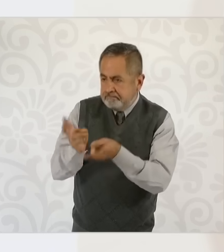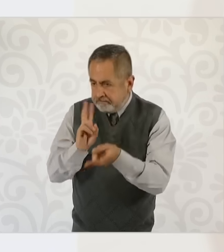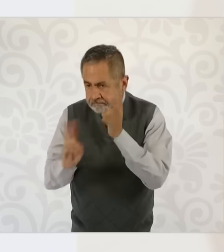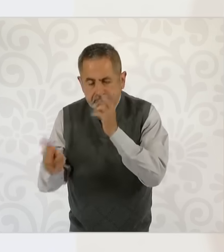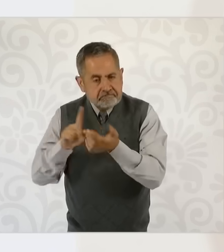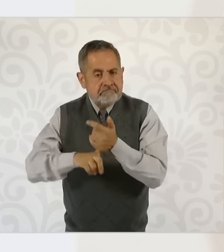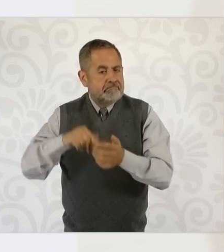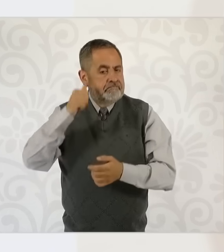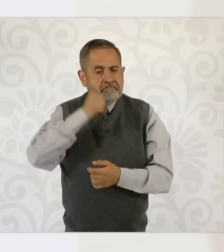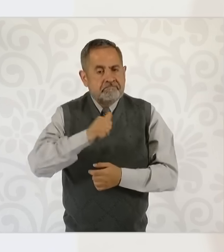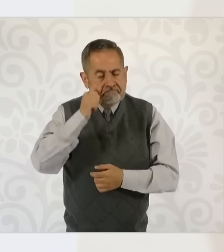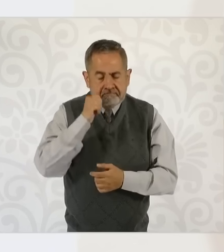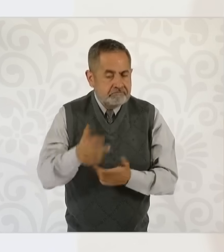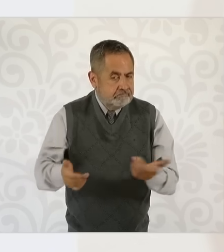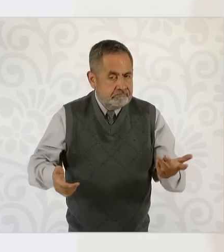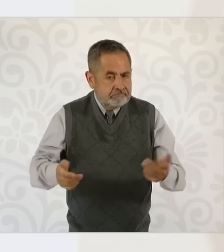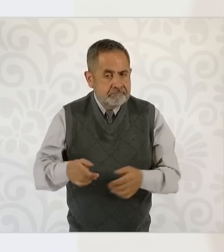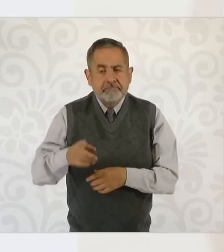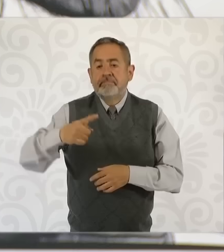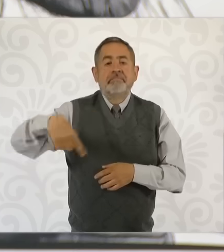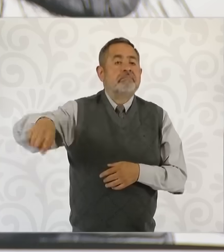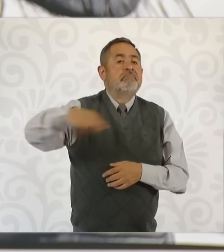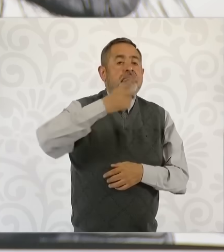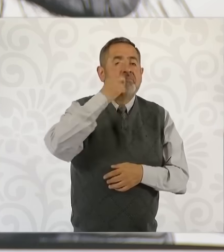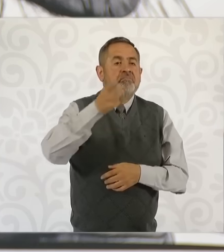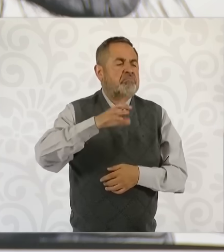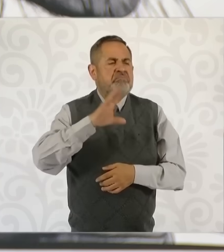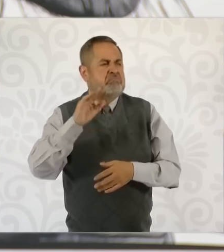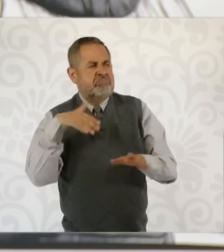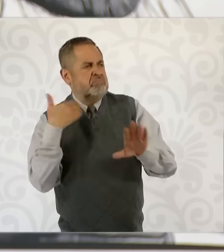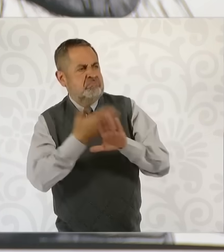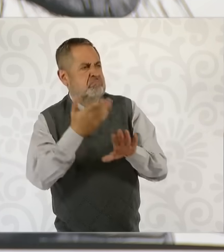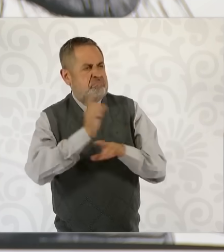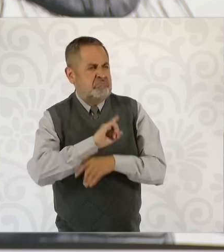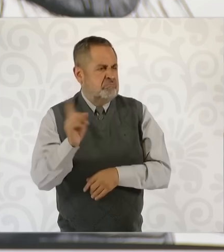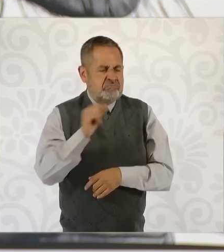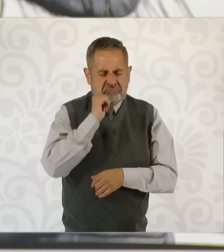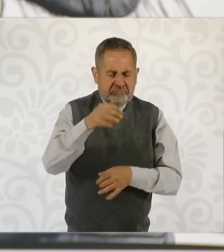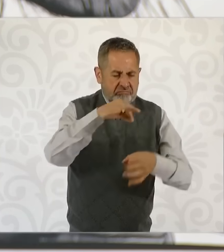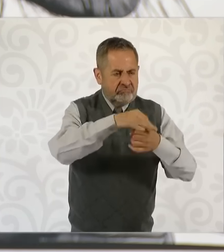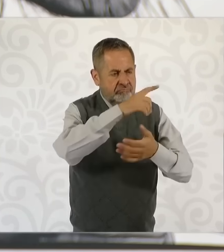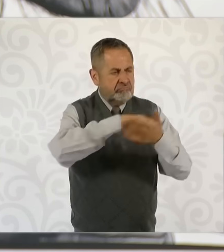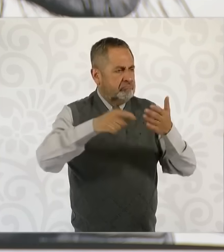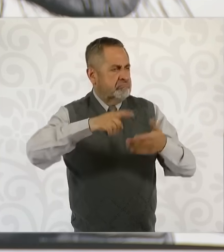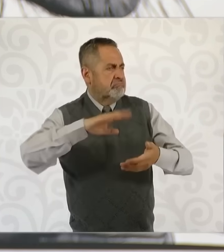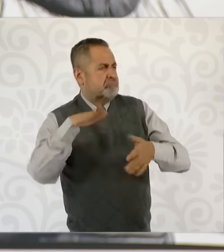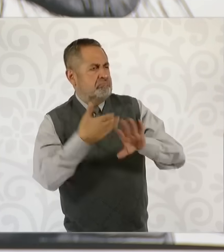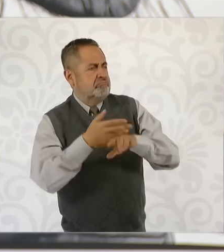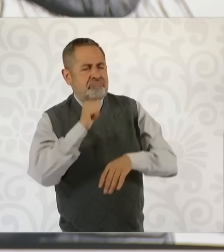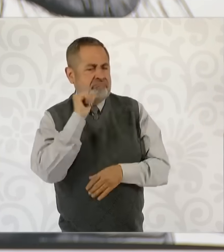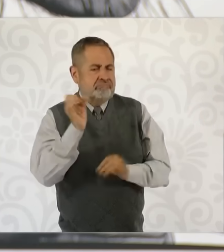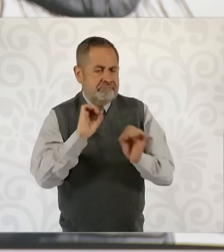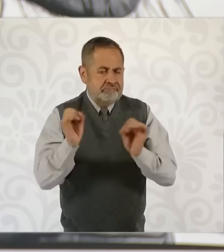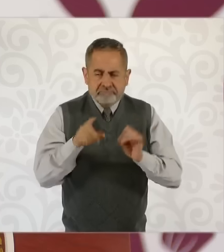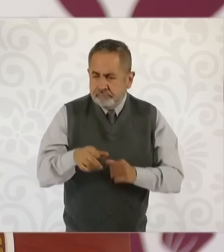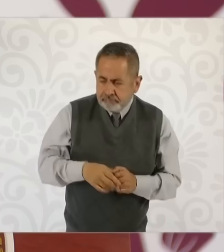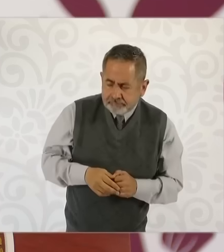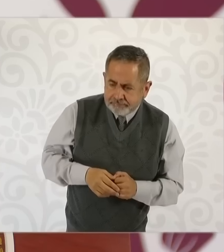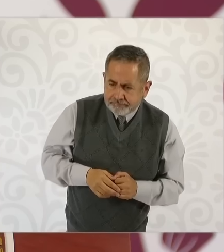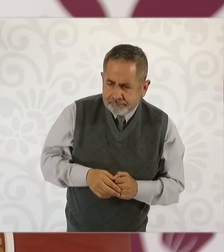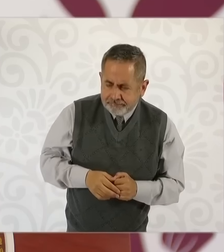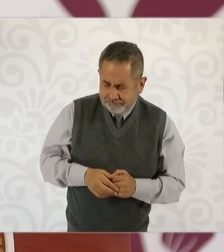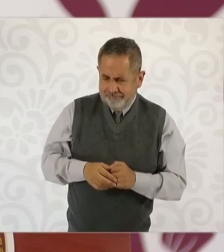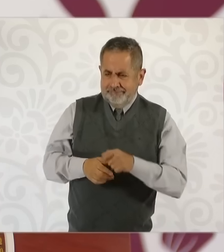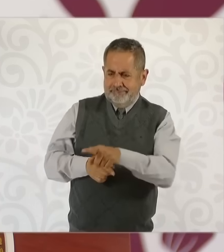pero pues ayer ellos dicen que no están en contra de la reforma al Poder Judicial, pero ayer fueron